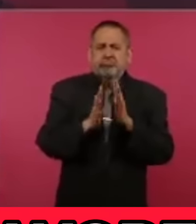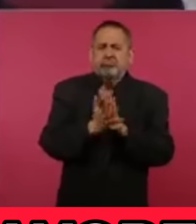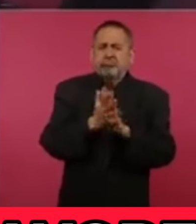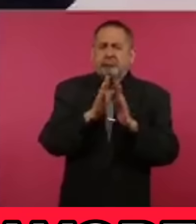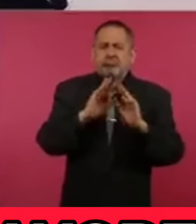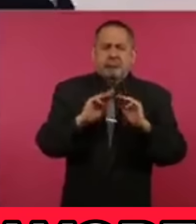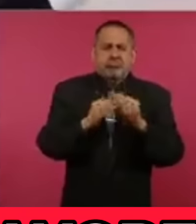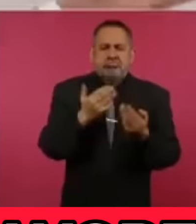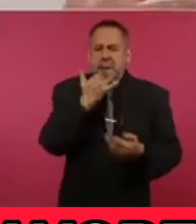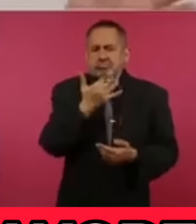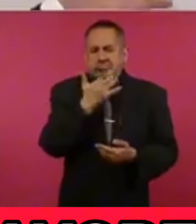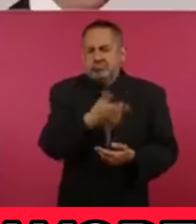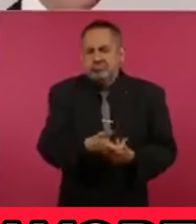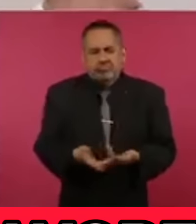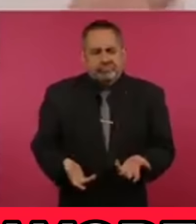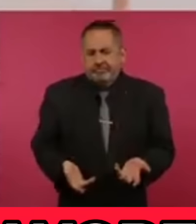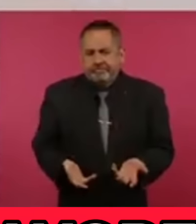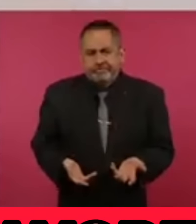Y predomina